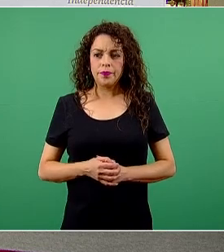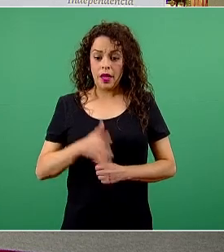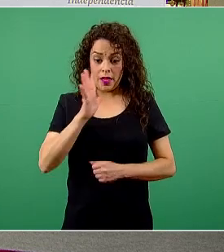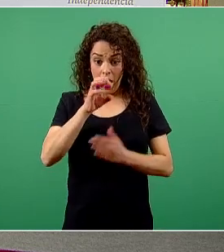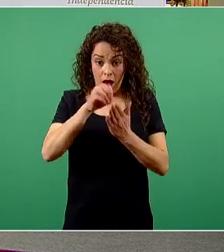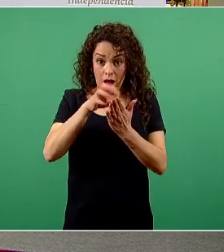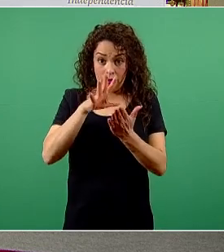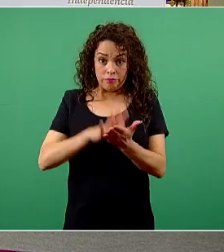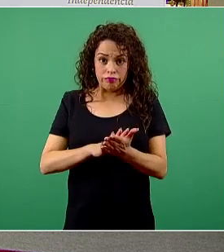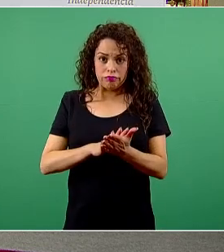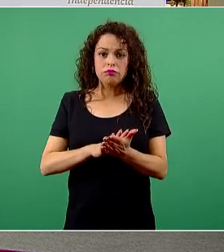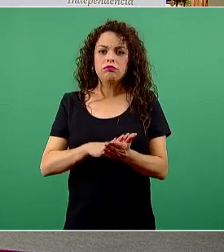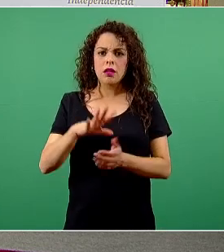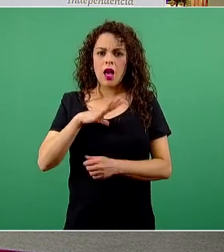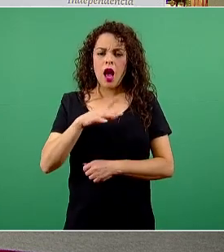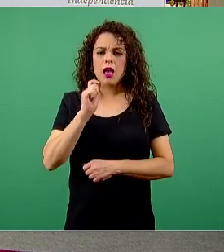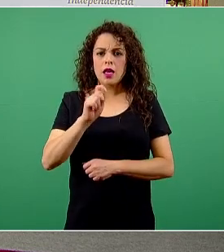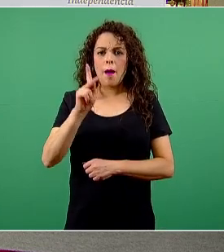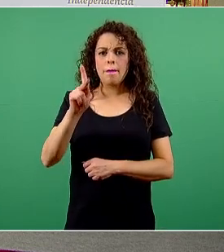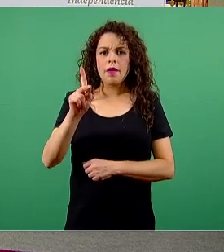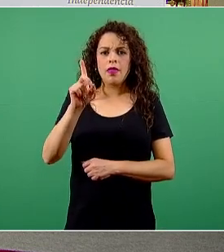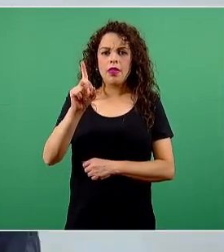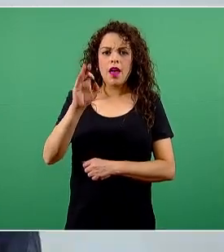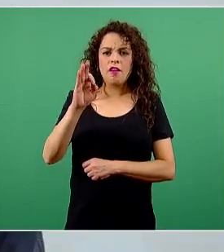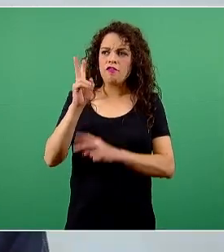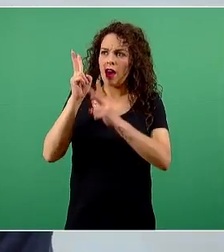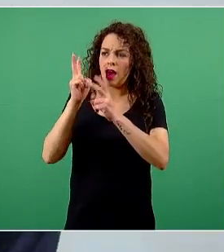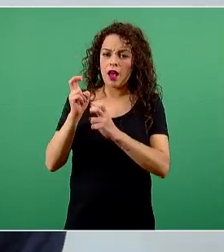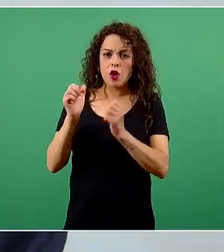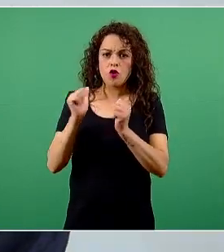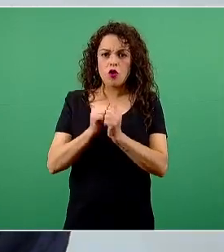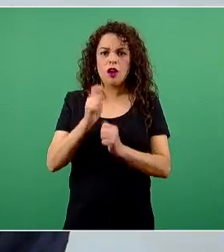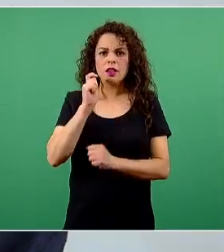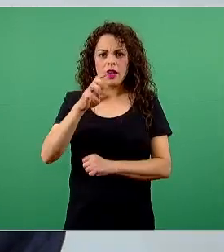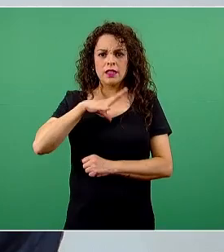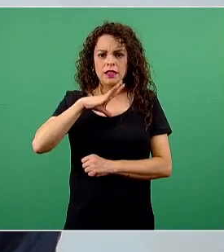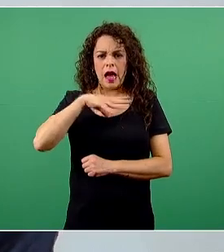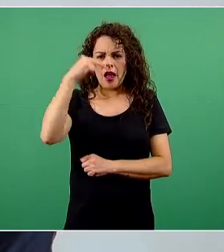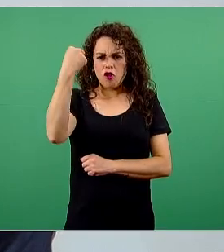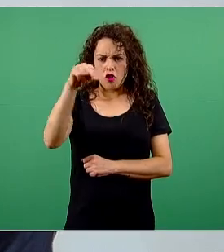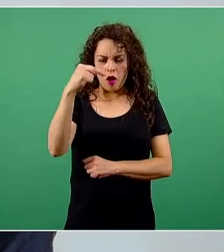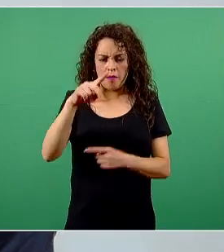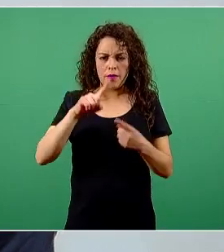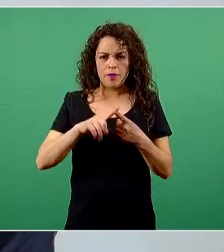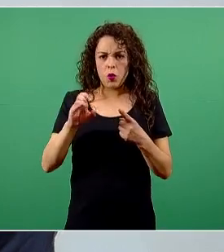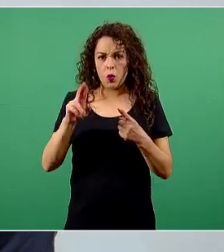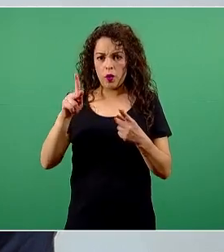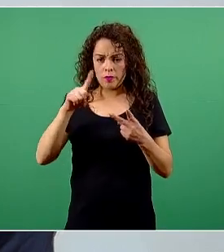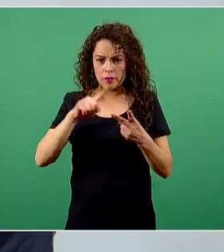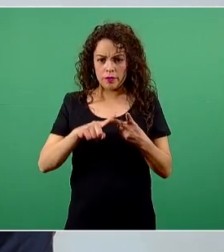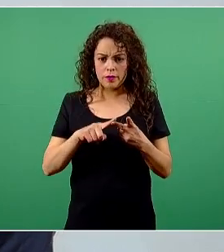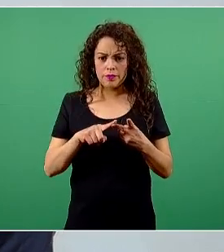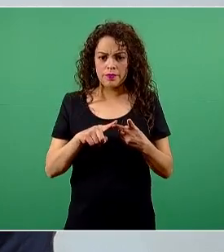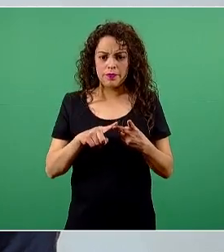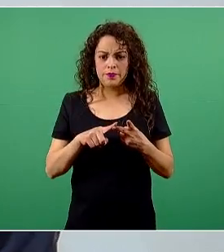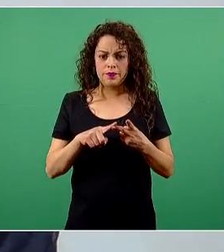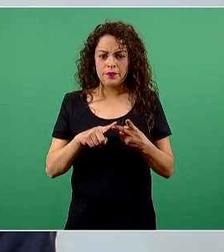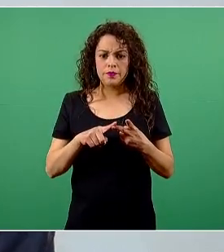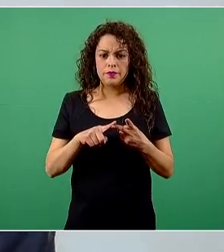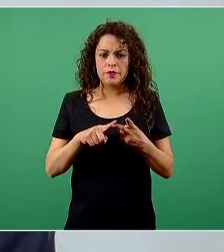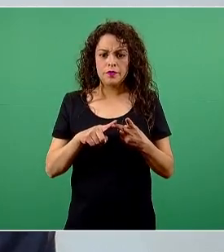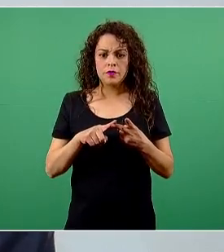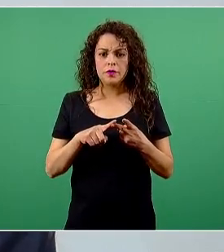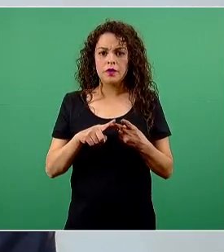registrados, sale un formato PDF con los datos de su nombre, su CURP y el folio